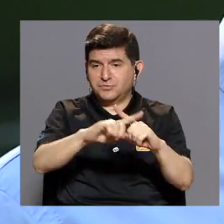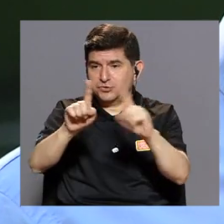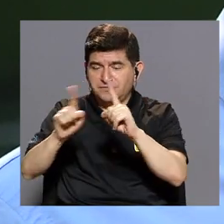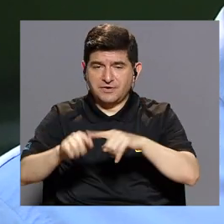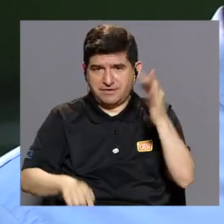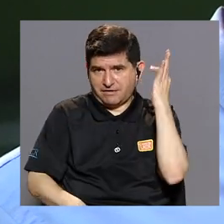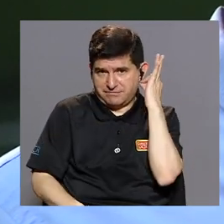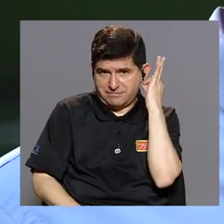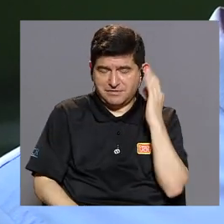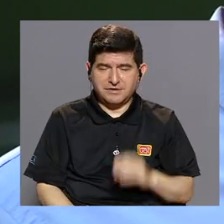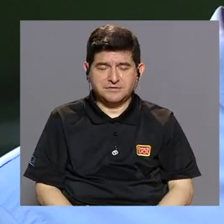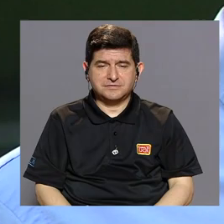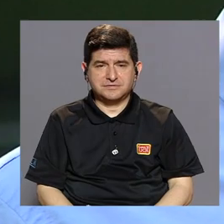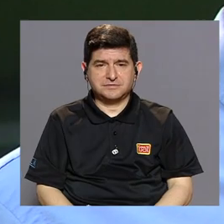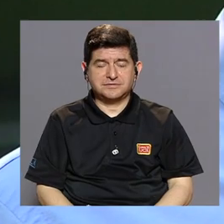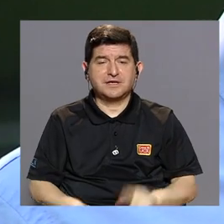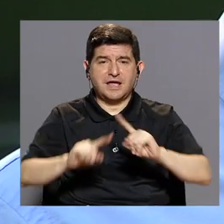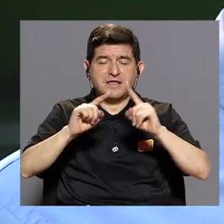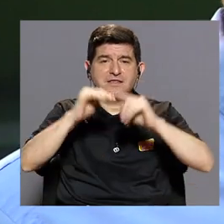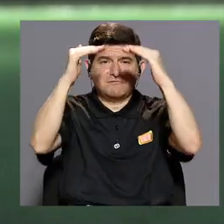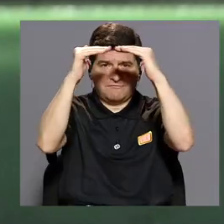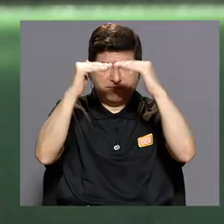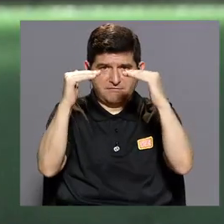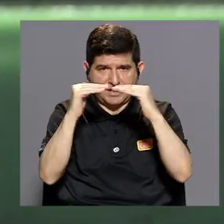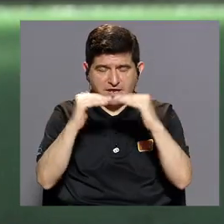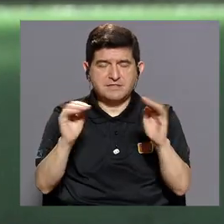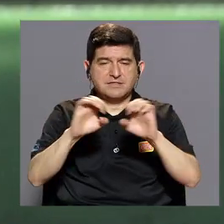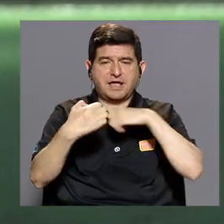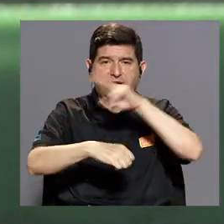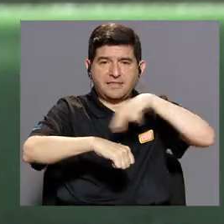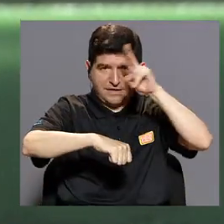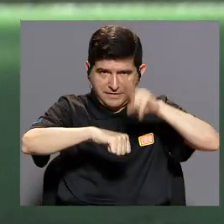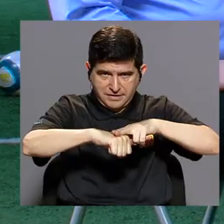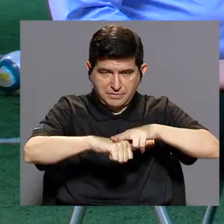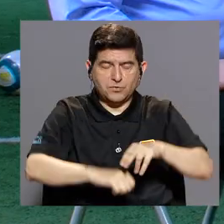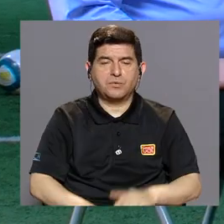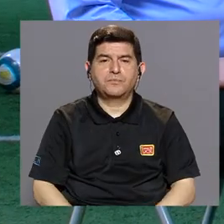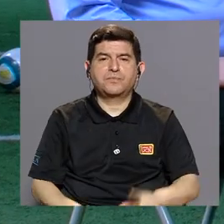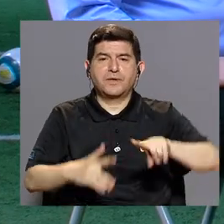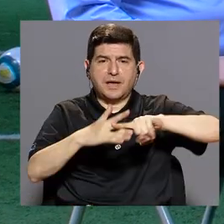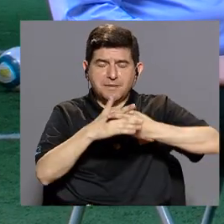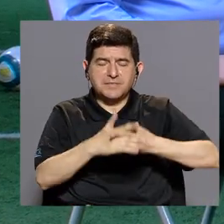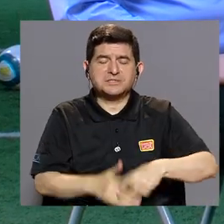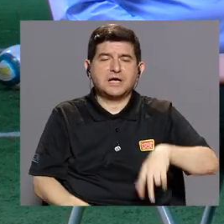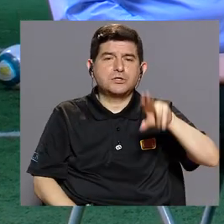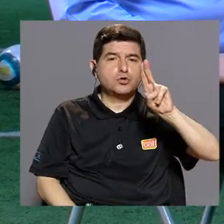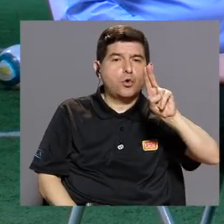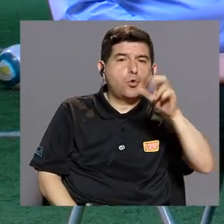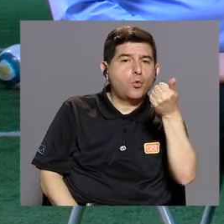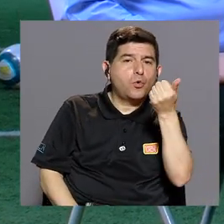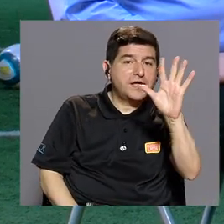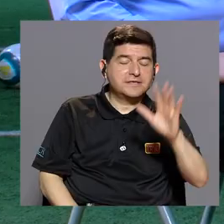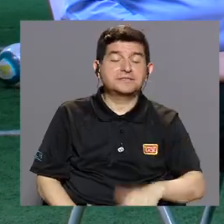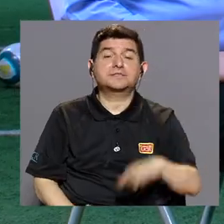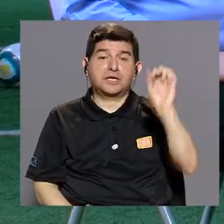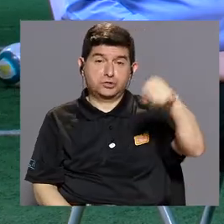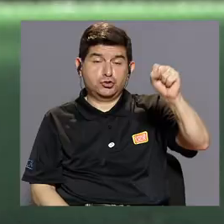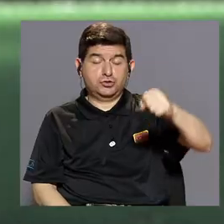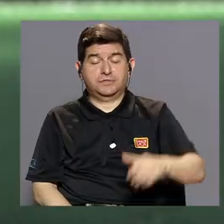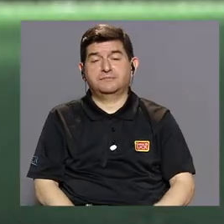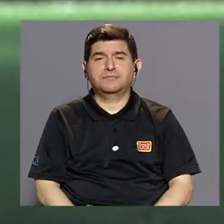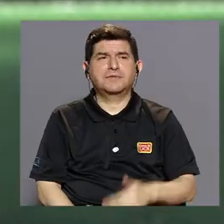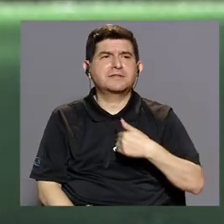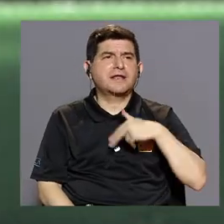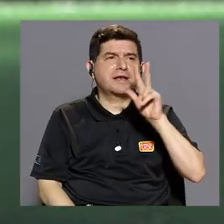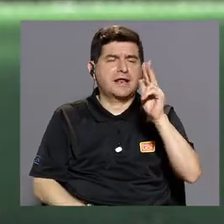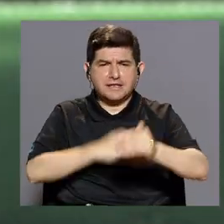modo, o las diferentes categorías, sí, de selección nacional. Sí. Empezando por la U15, ¿no? Sí, nosotros tenemos